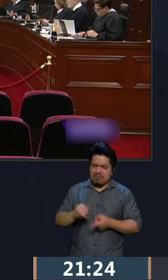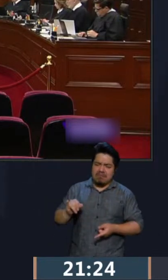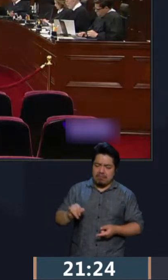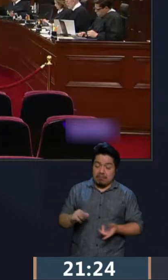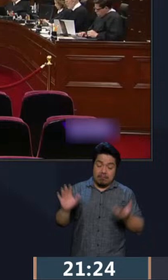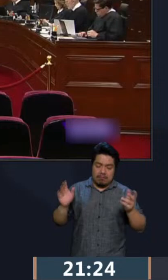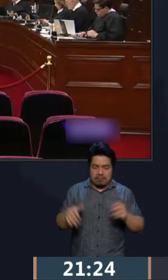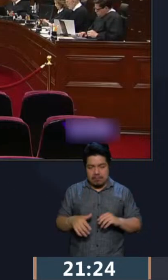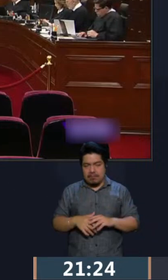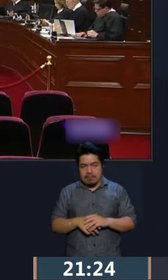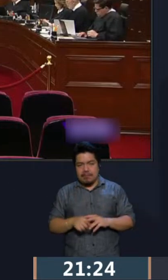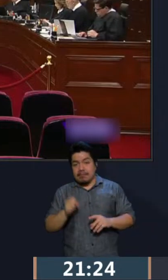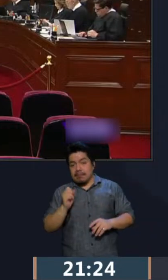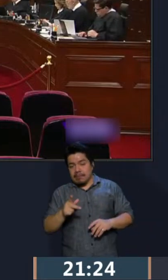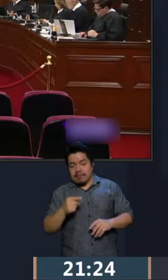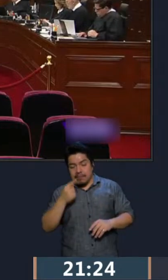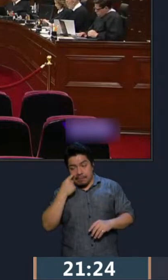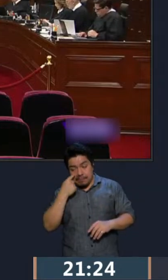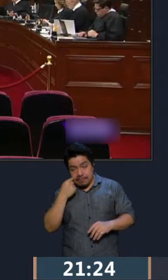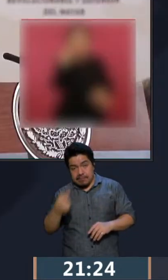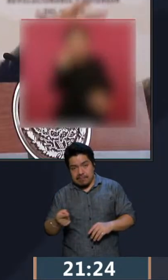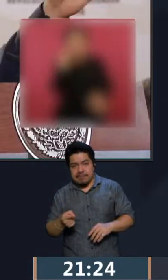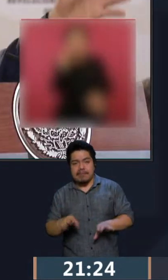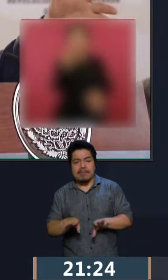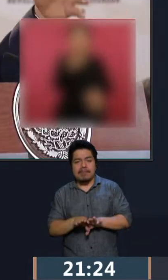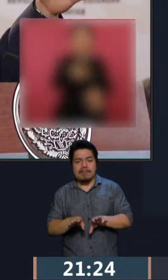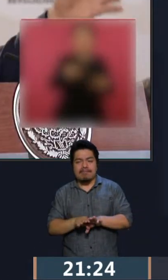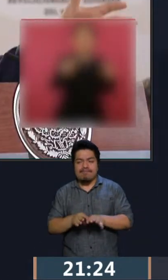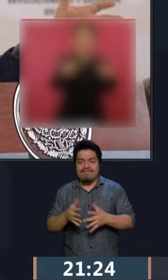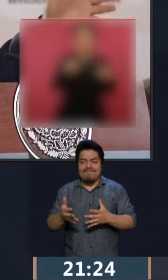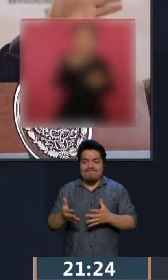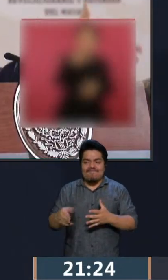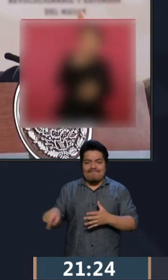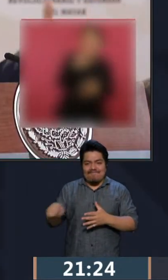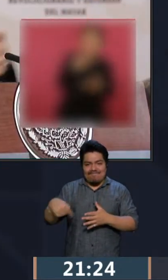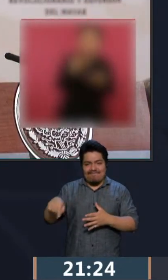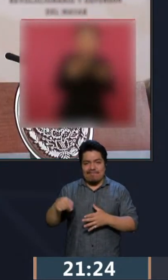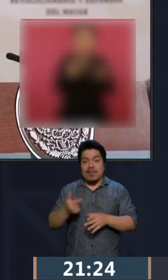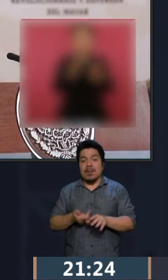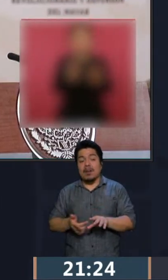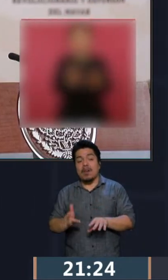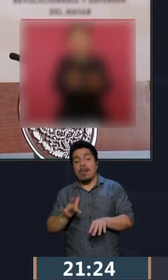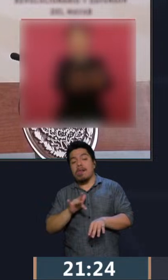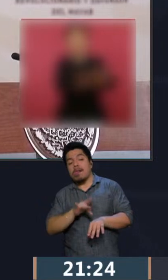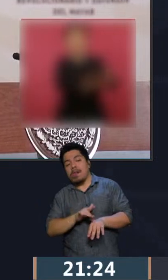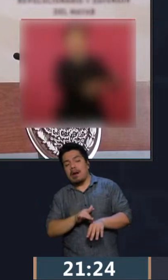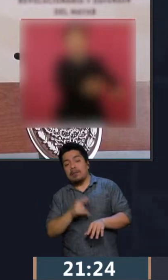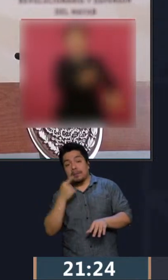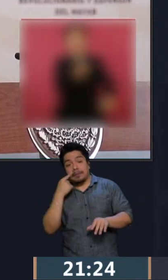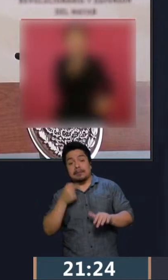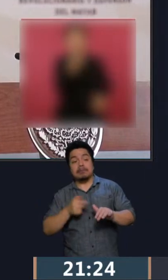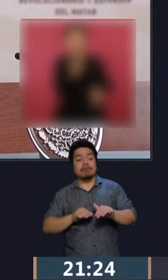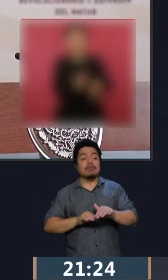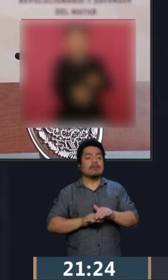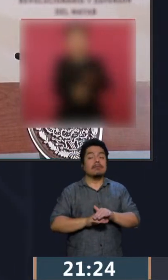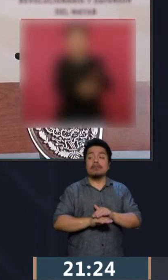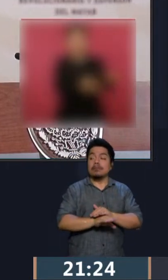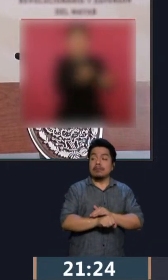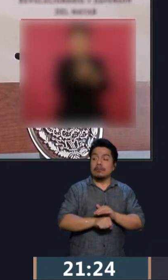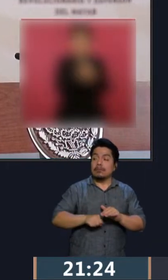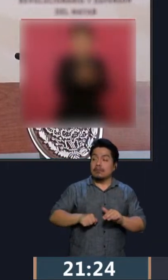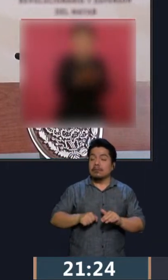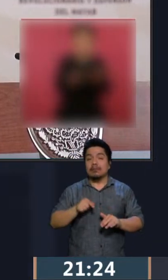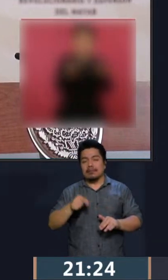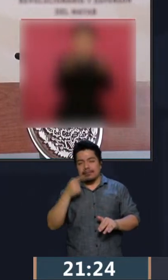lo que suena esto es realmente a una intervención indebida de la presidencia